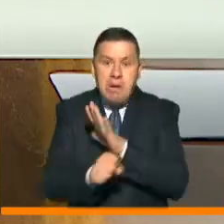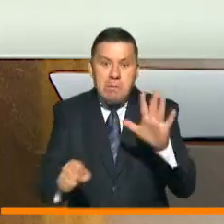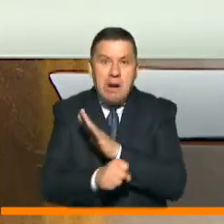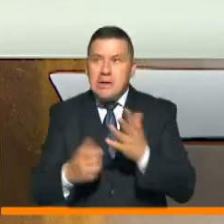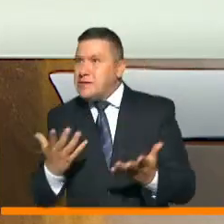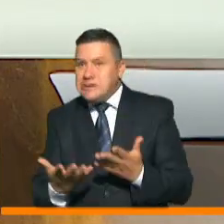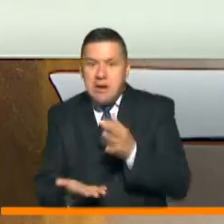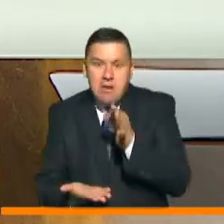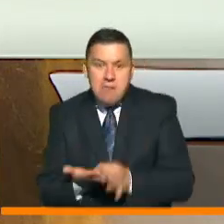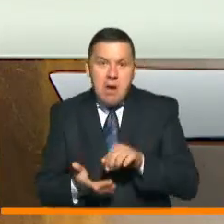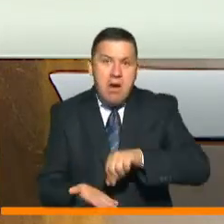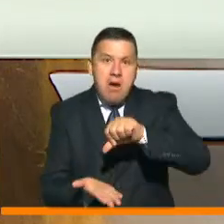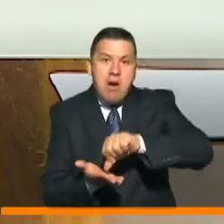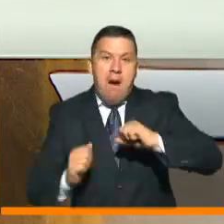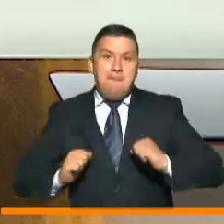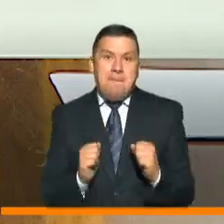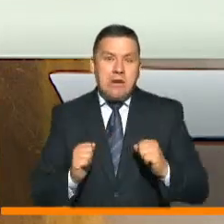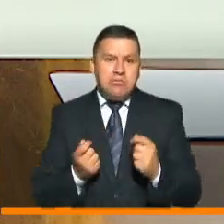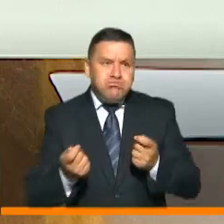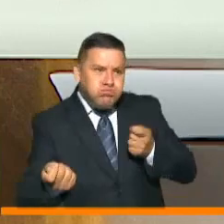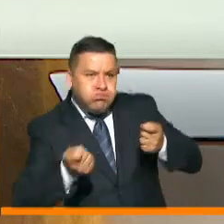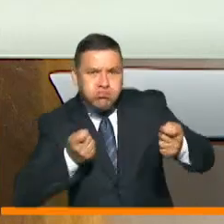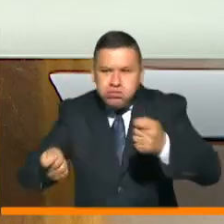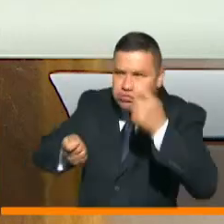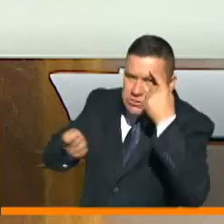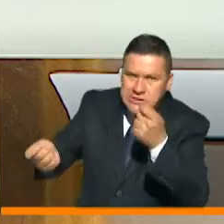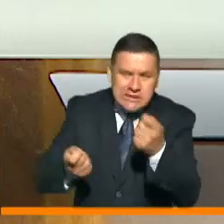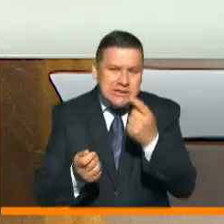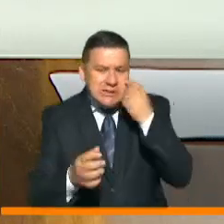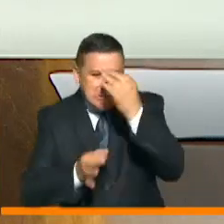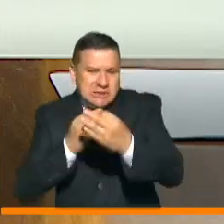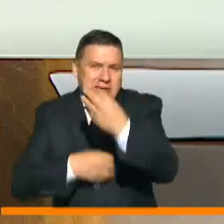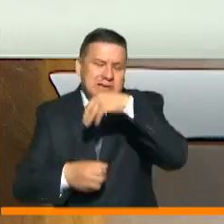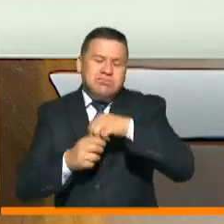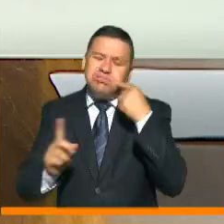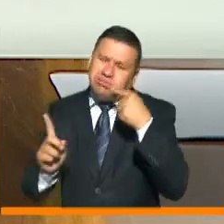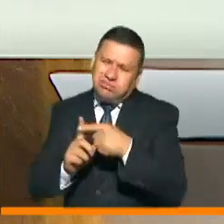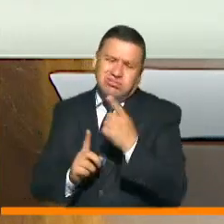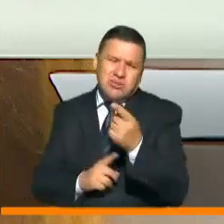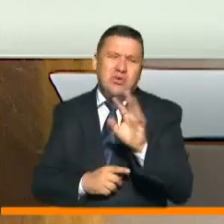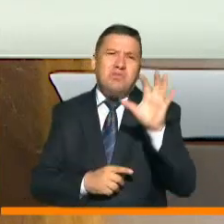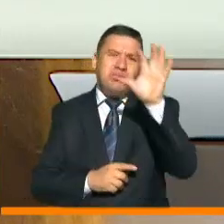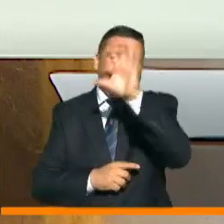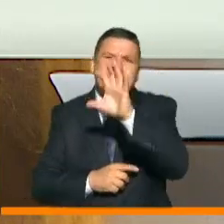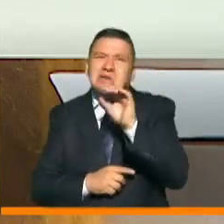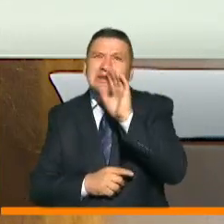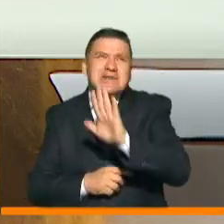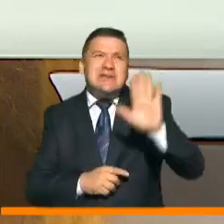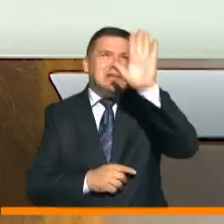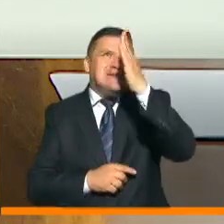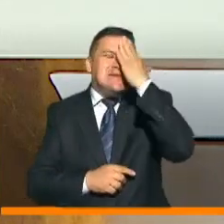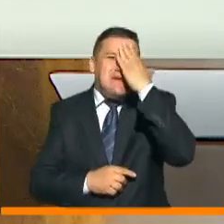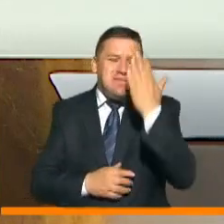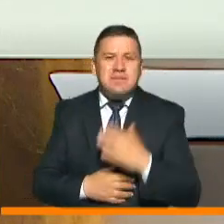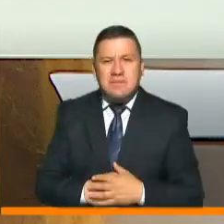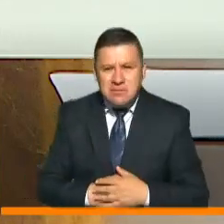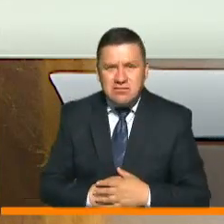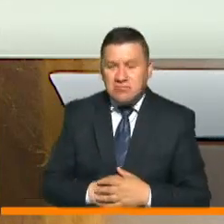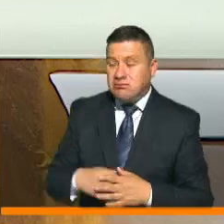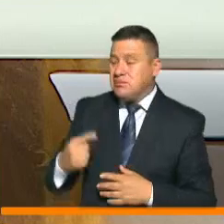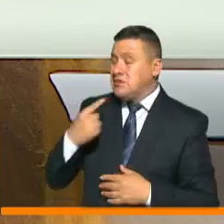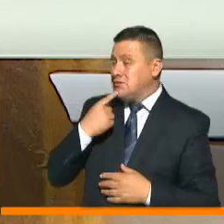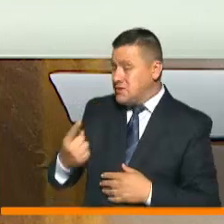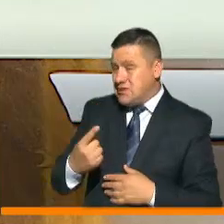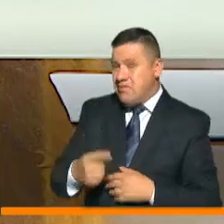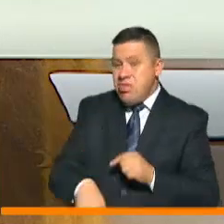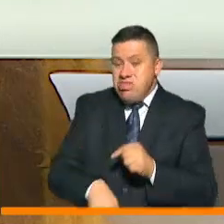capital, mientras también vamos sorteando la presión de esas unidades de cuidado intensivo en otros lugares del territorio. Queremos que, así como lo hemos hecho